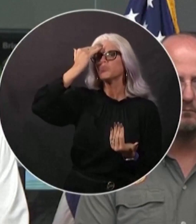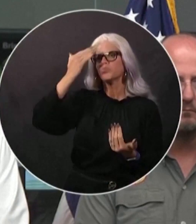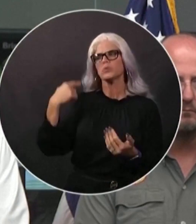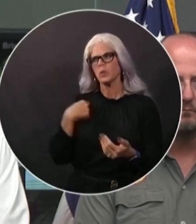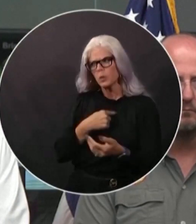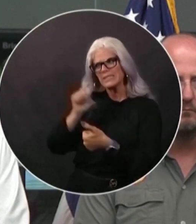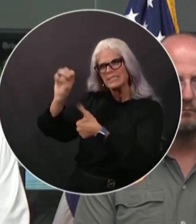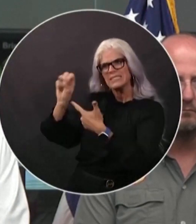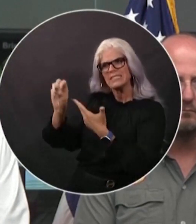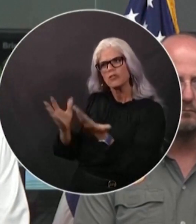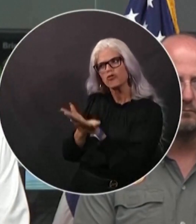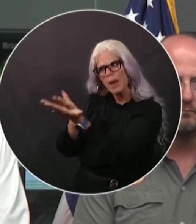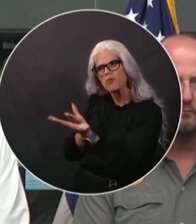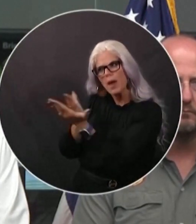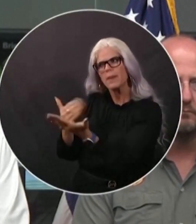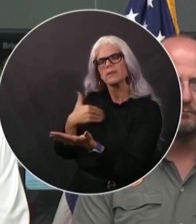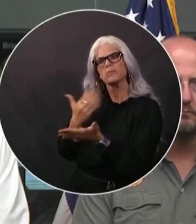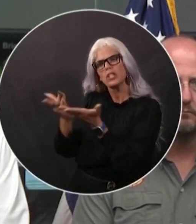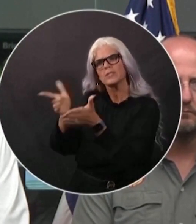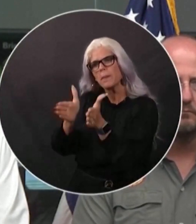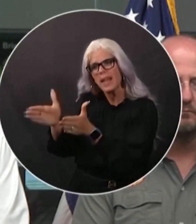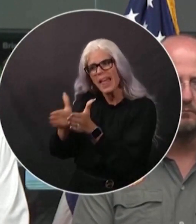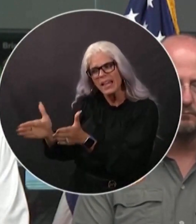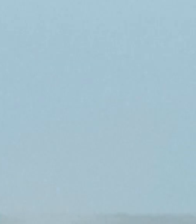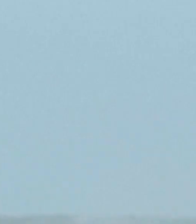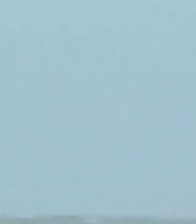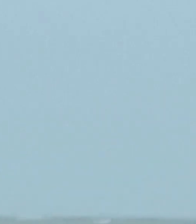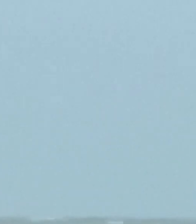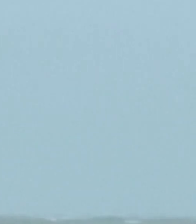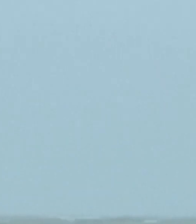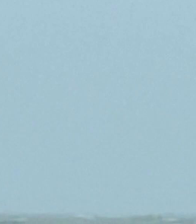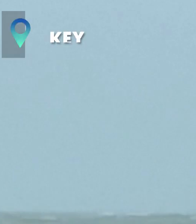storm surge of this nature, that is a very life-threatening hazard.